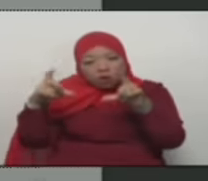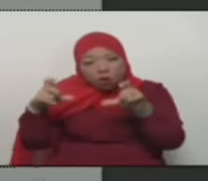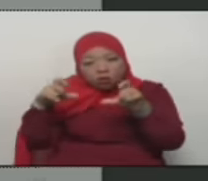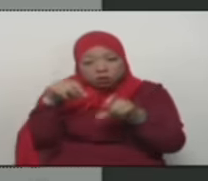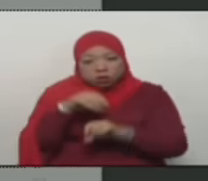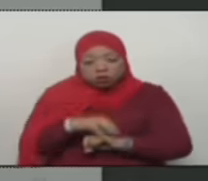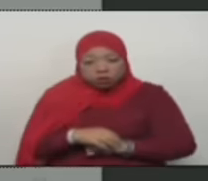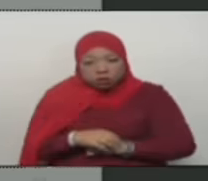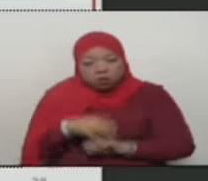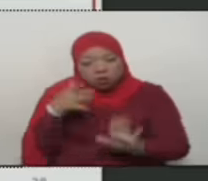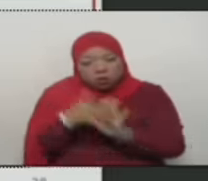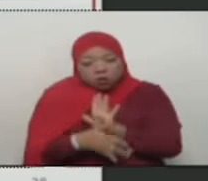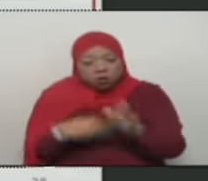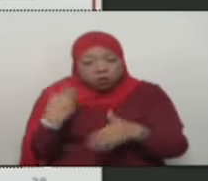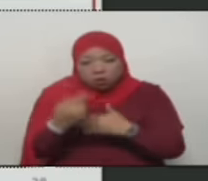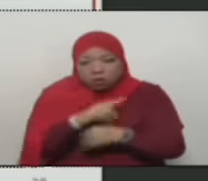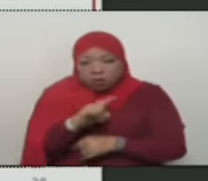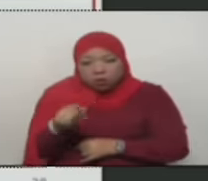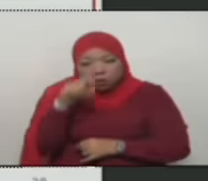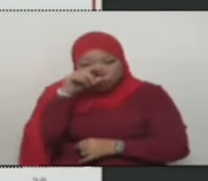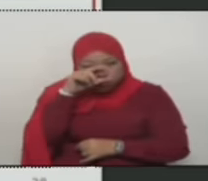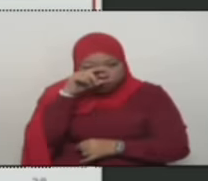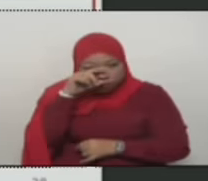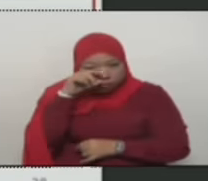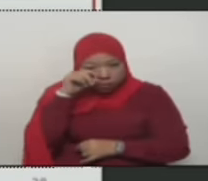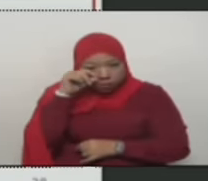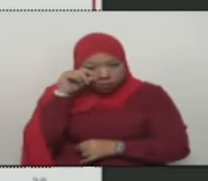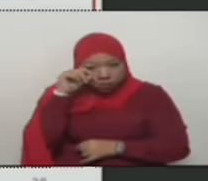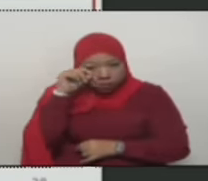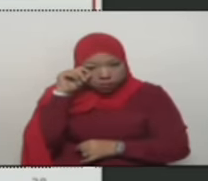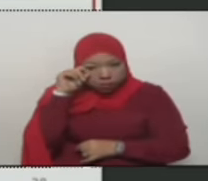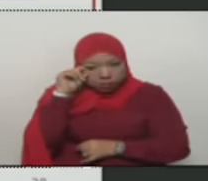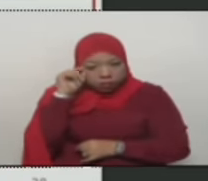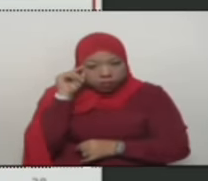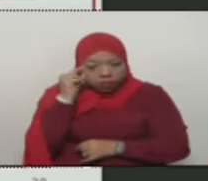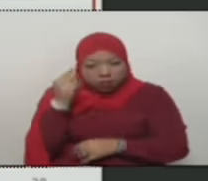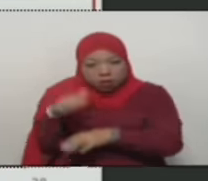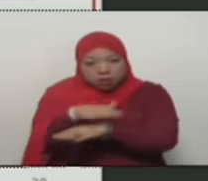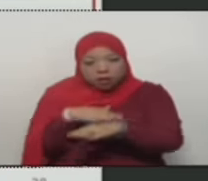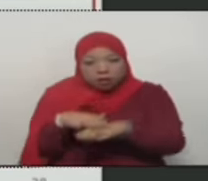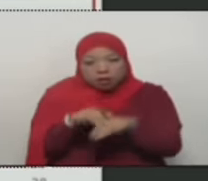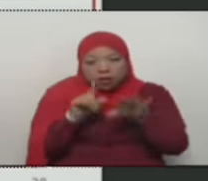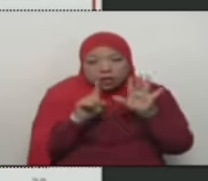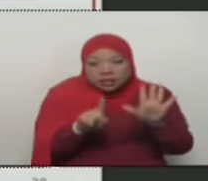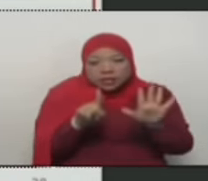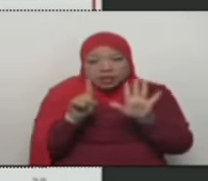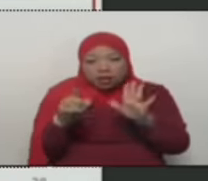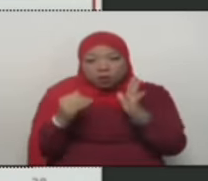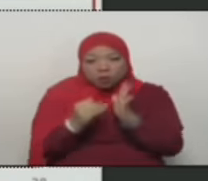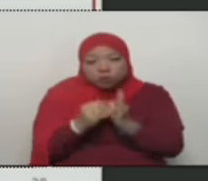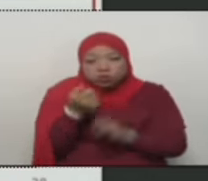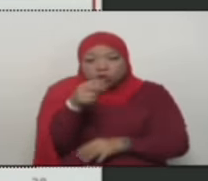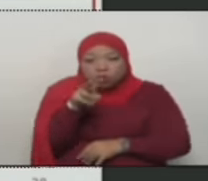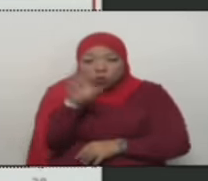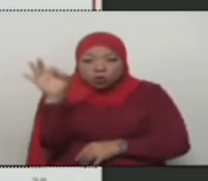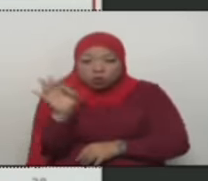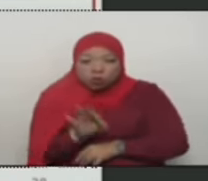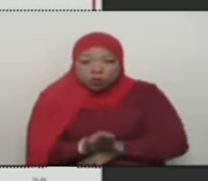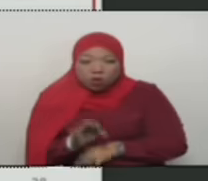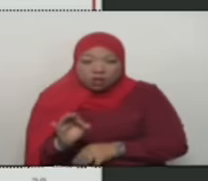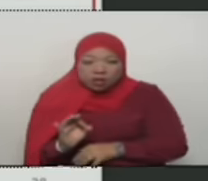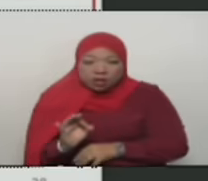esas fotos oficiales a sus manos? Tampoco lo explican. Y ahí dan el resultado, mire. 66% contra 31% lo sabían ellos en la